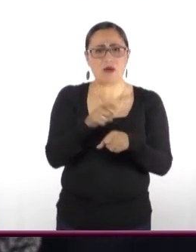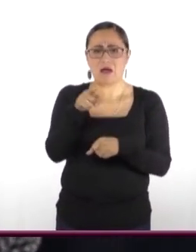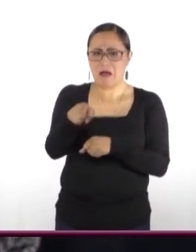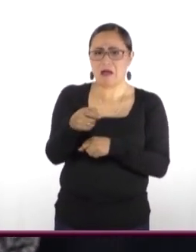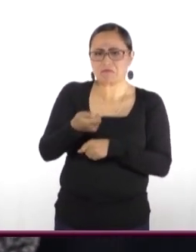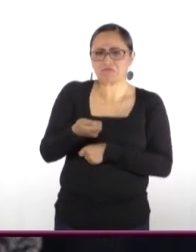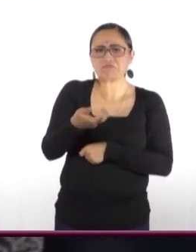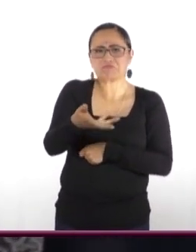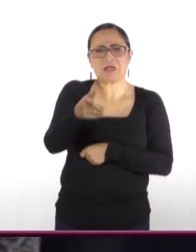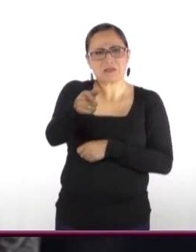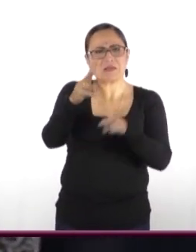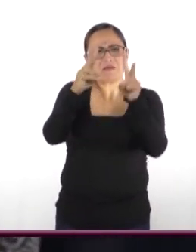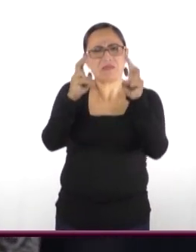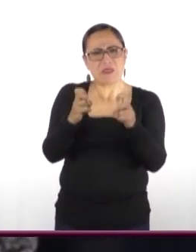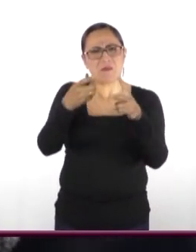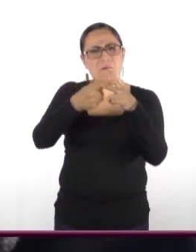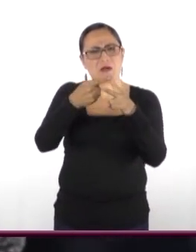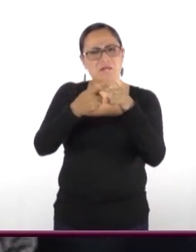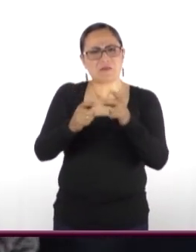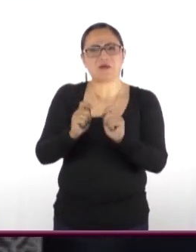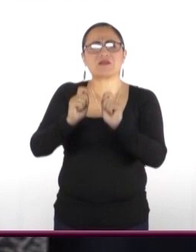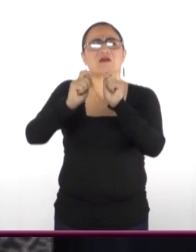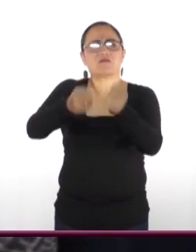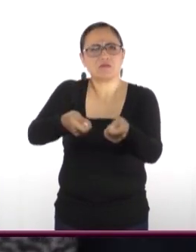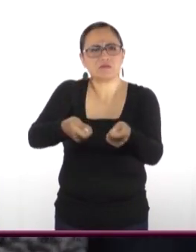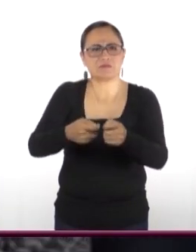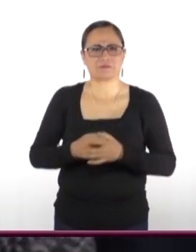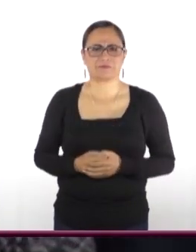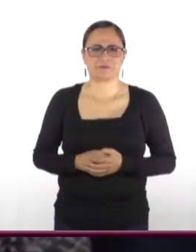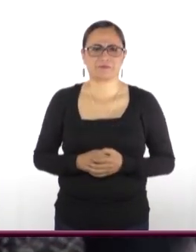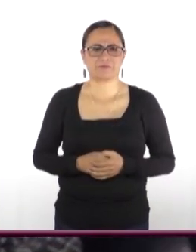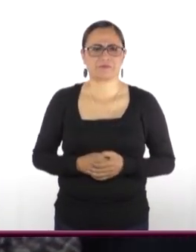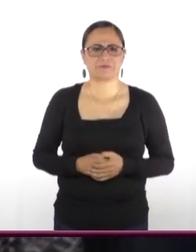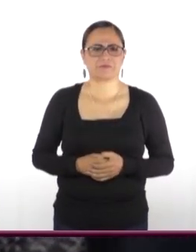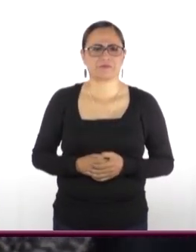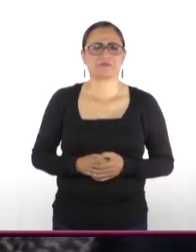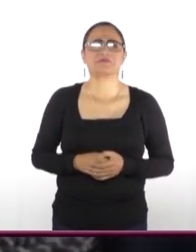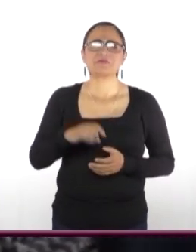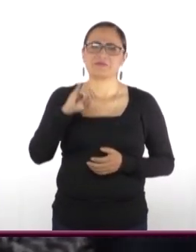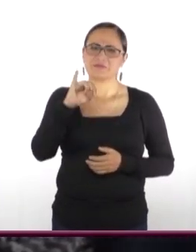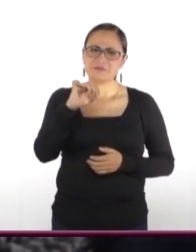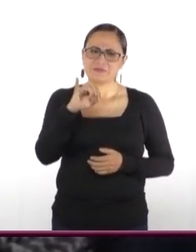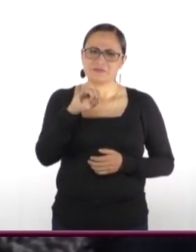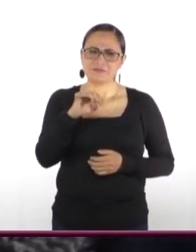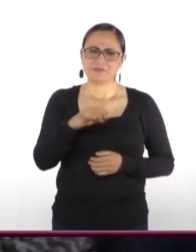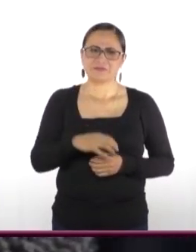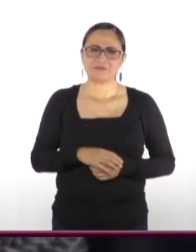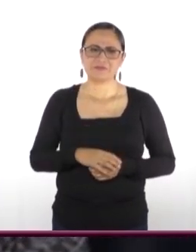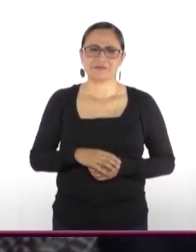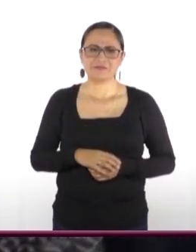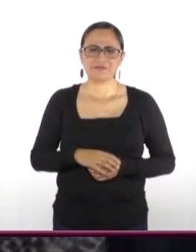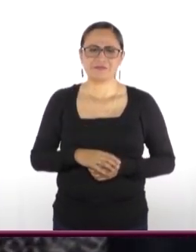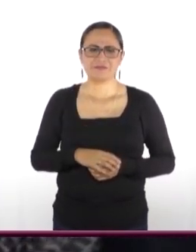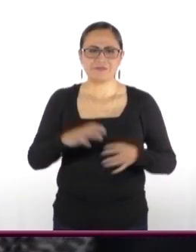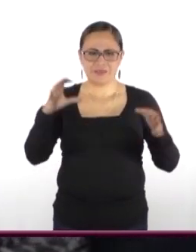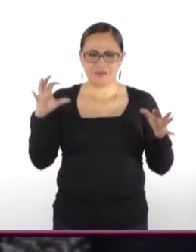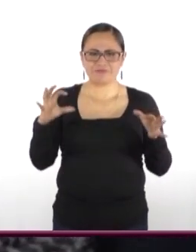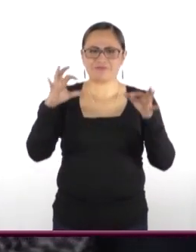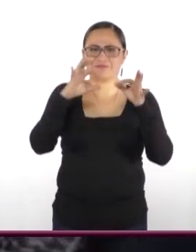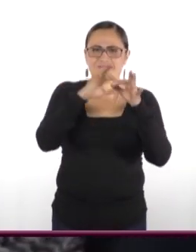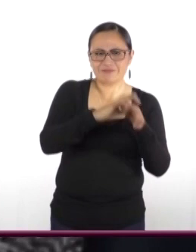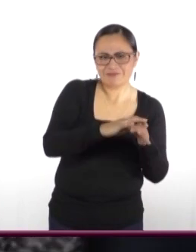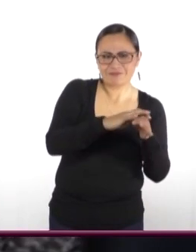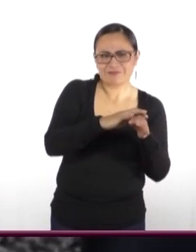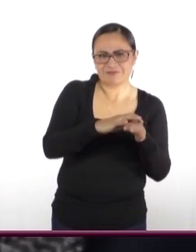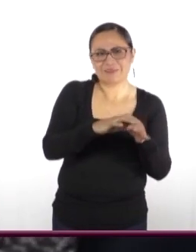que me quedaría bien a mí el tema de las matemáticas. Yo creo que es un poco también pues lo que despierta